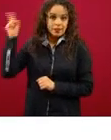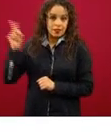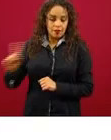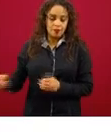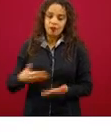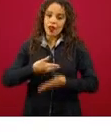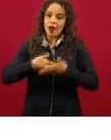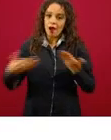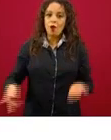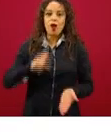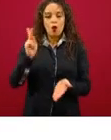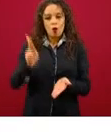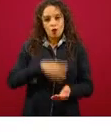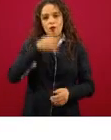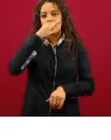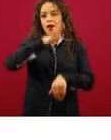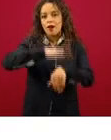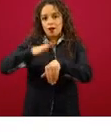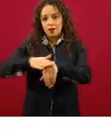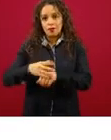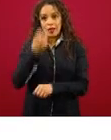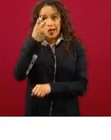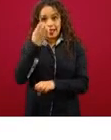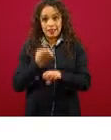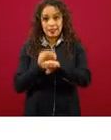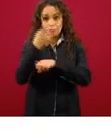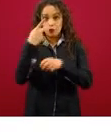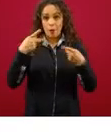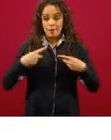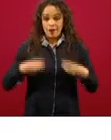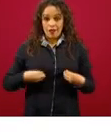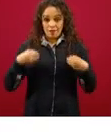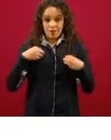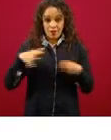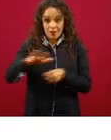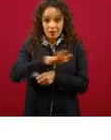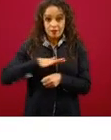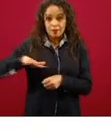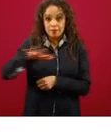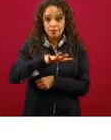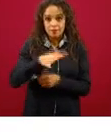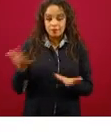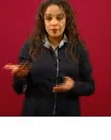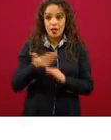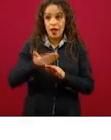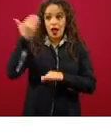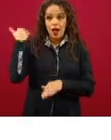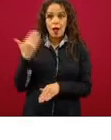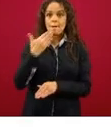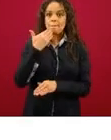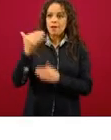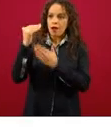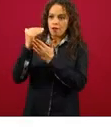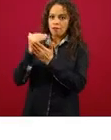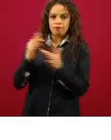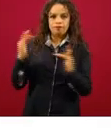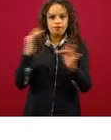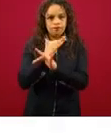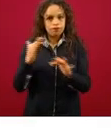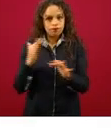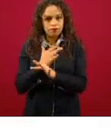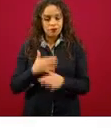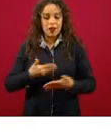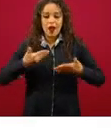la población zacatecana, que logró disminuir de forma importante la movilidad en su